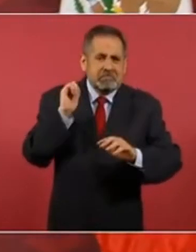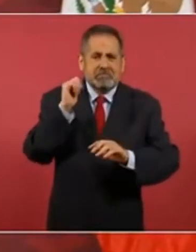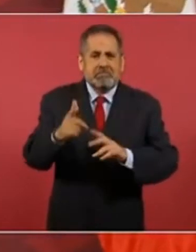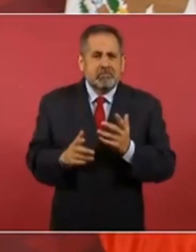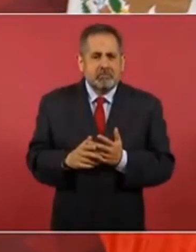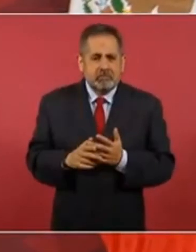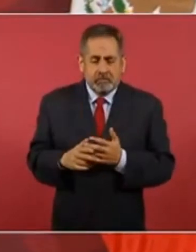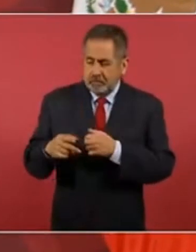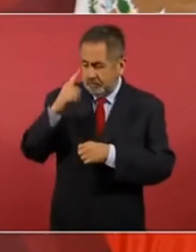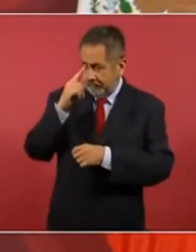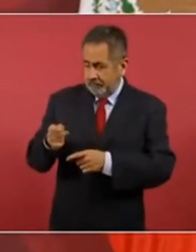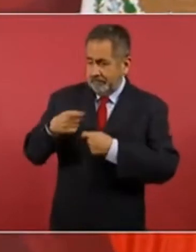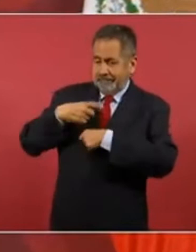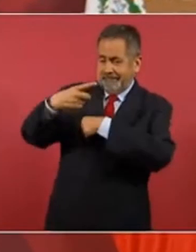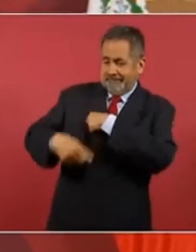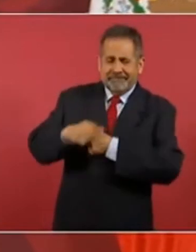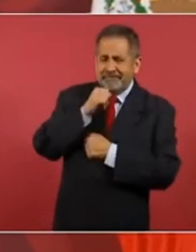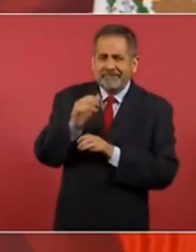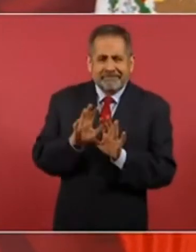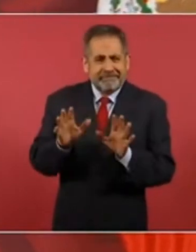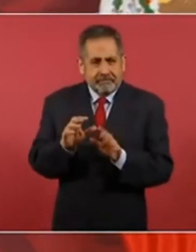no dañina para la salud,